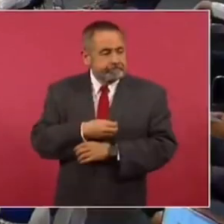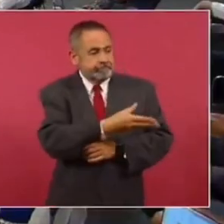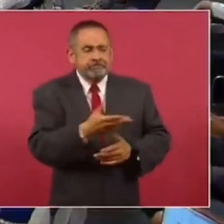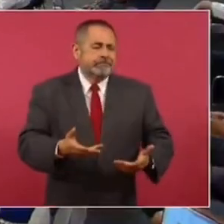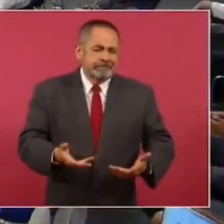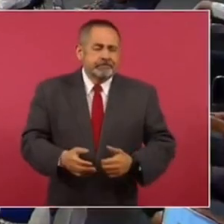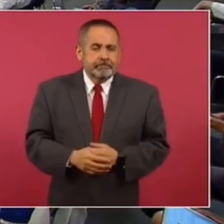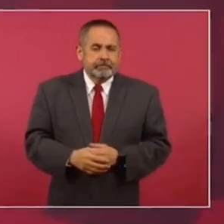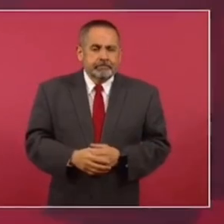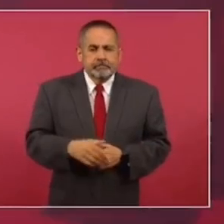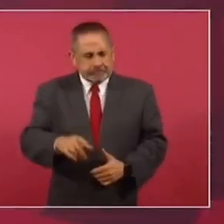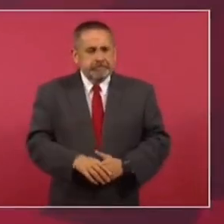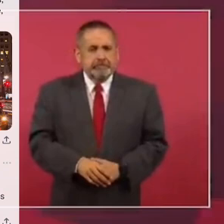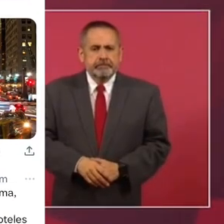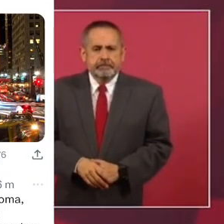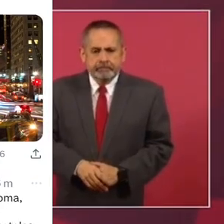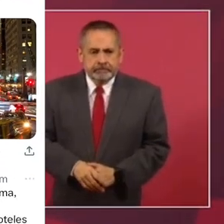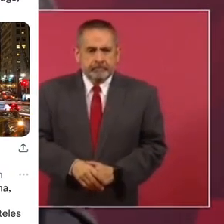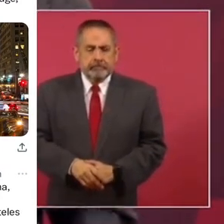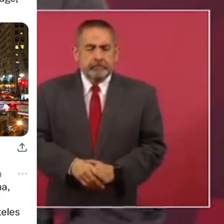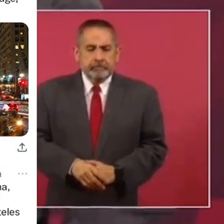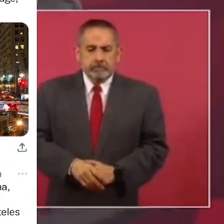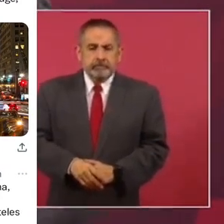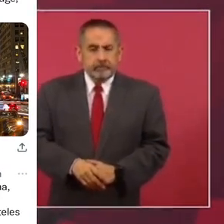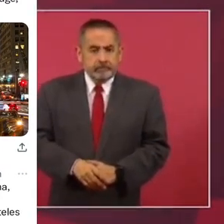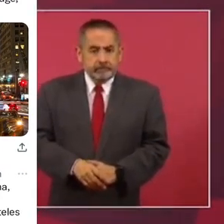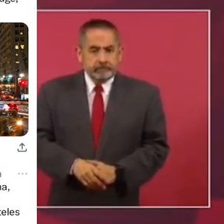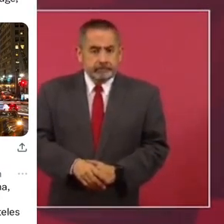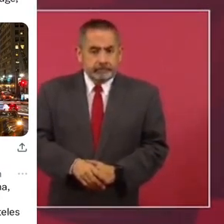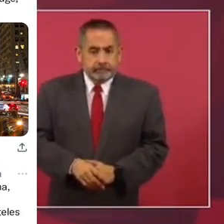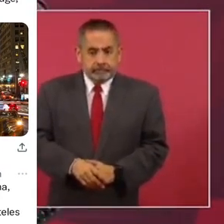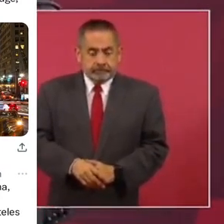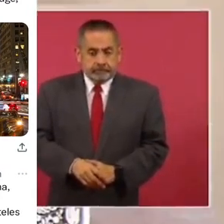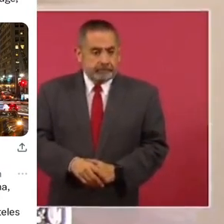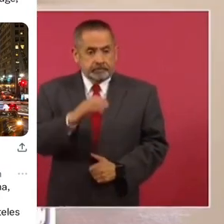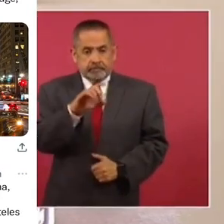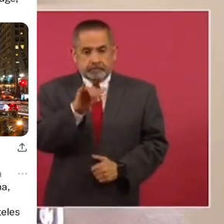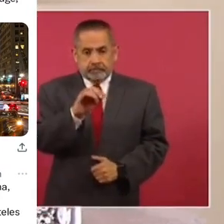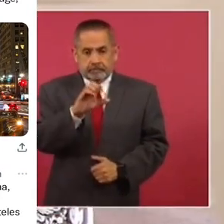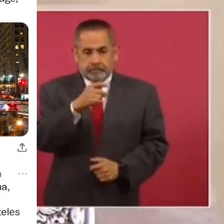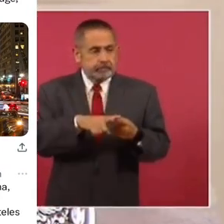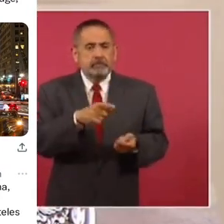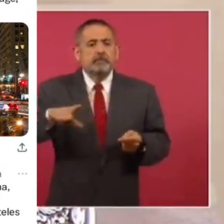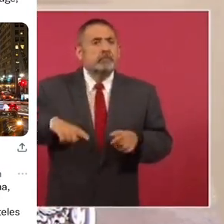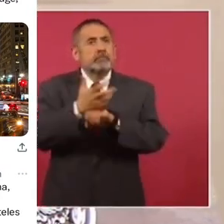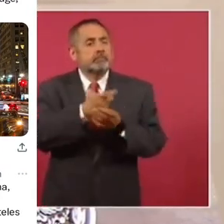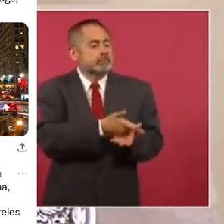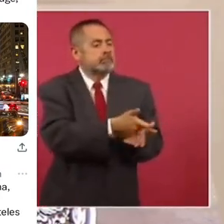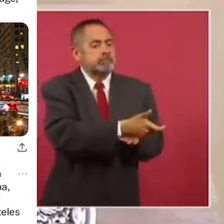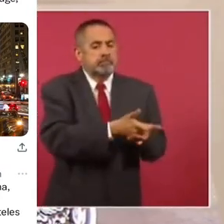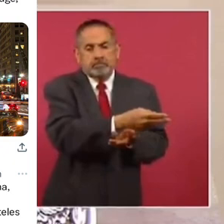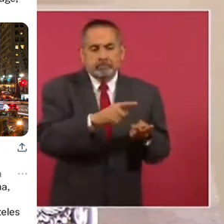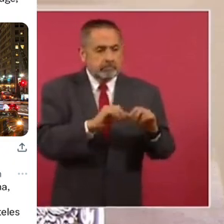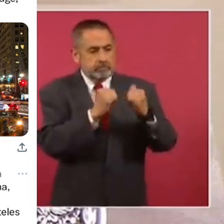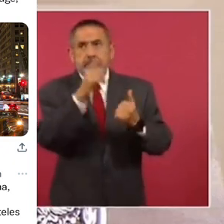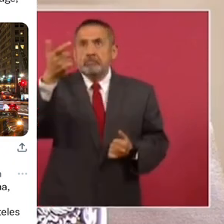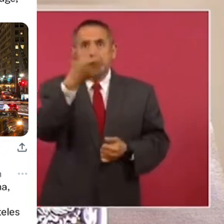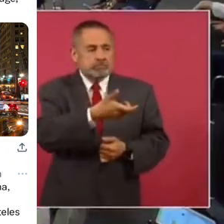Nada más, den la fuente. Están Claudio X. González recibiendo dinero del gobierno de Estados Unidos, la